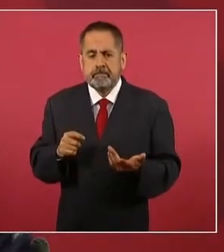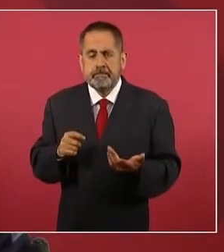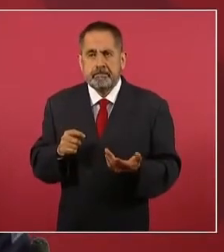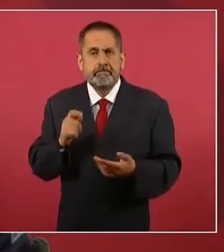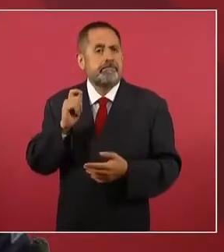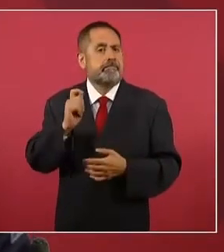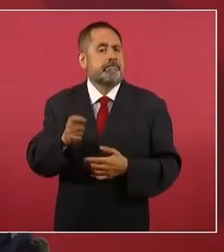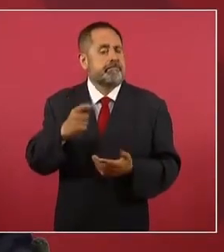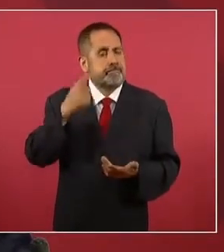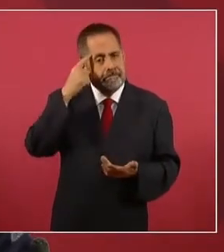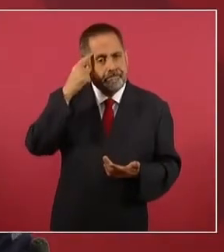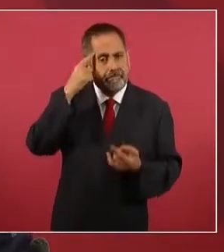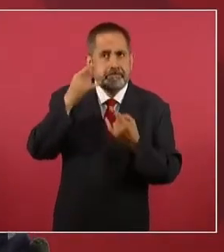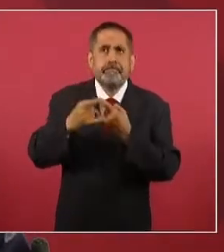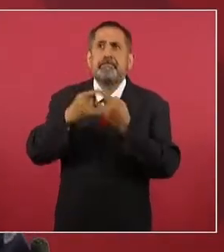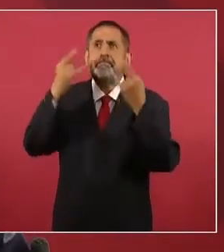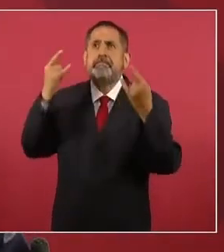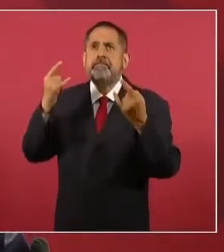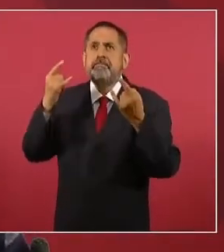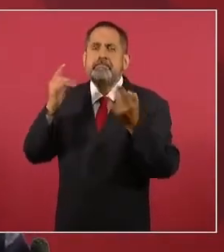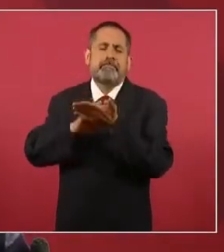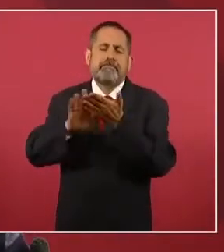borrar la historia.